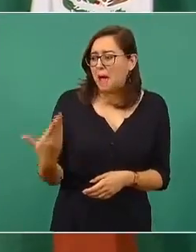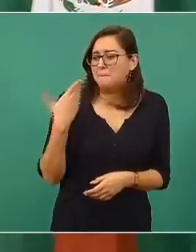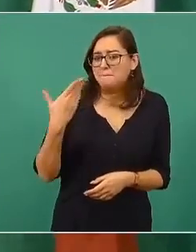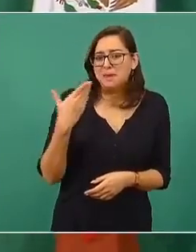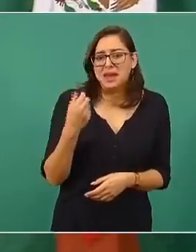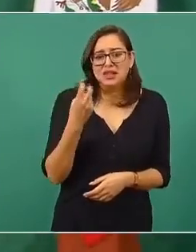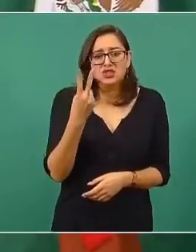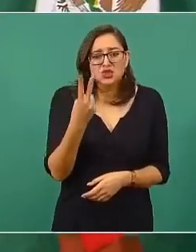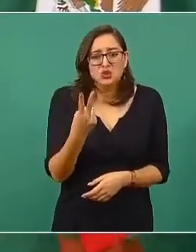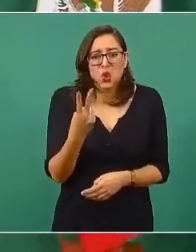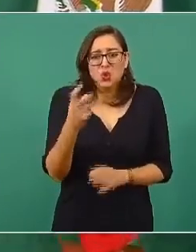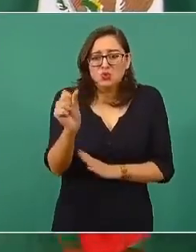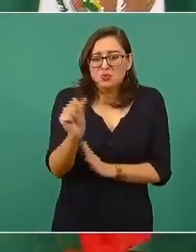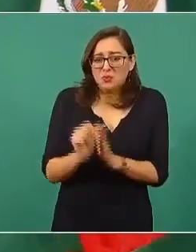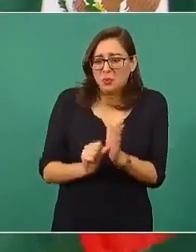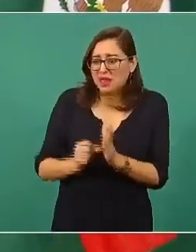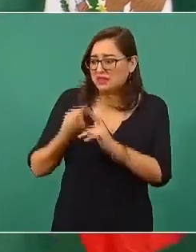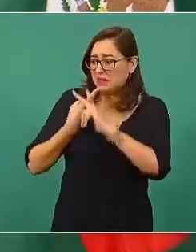o 3